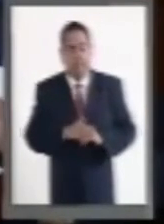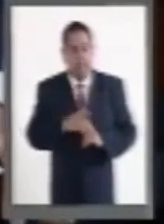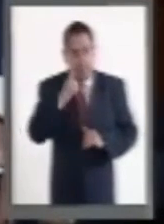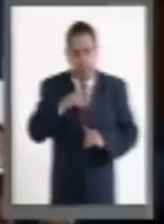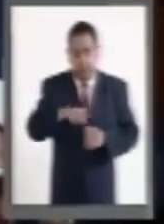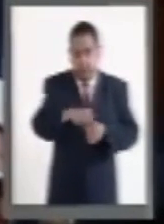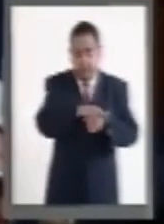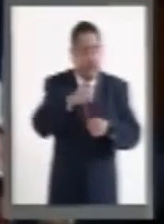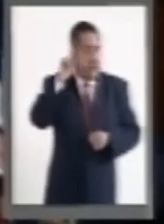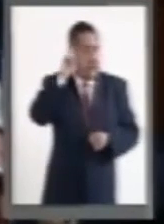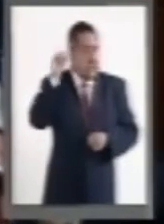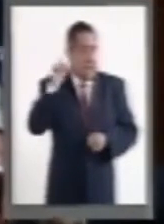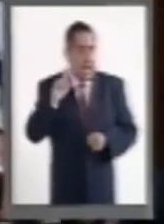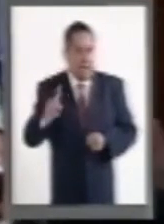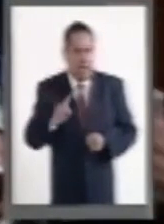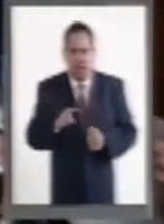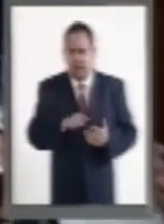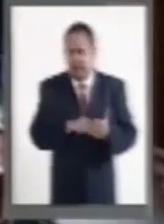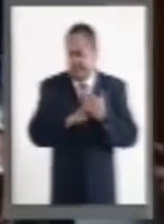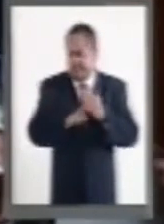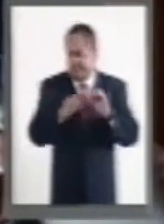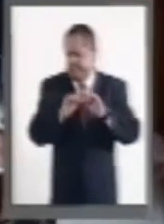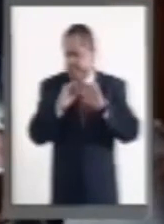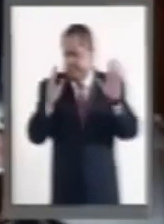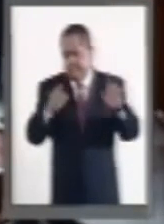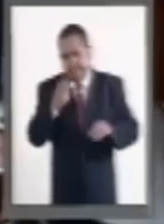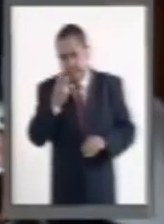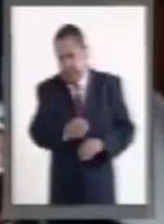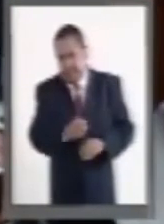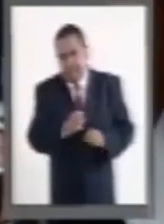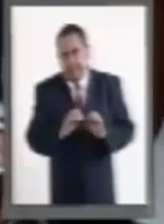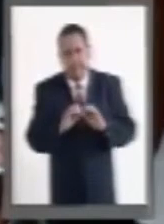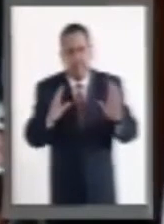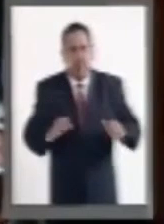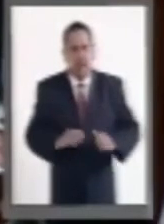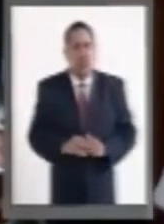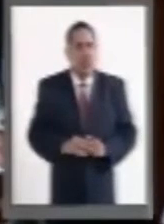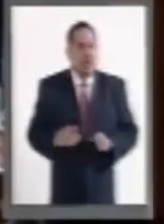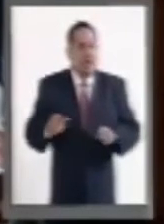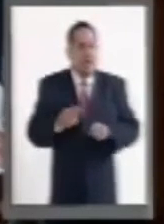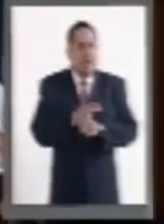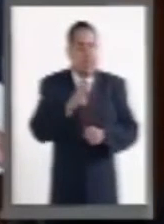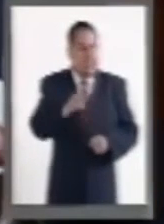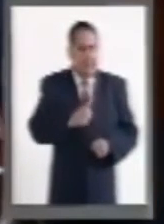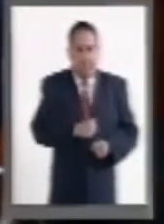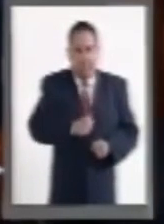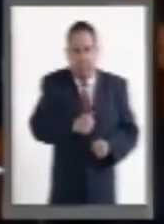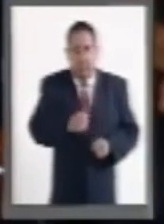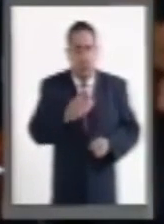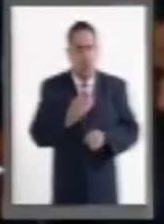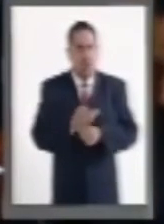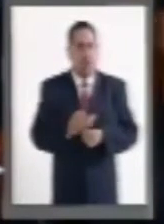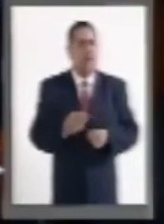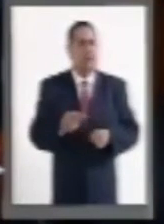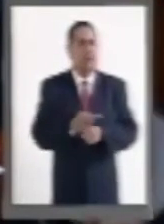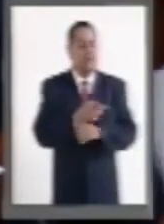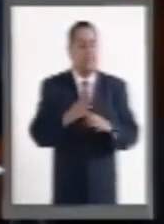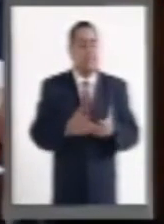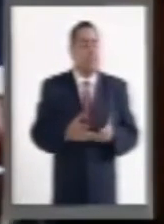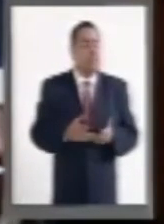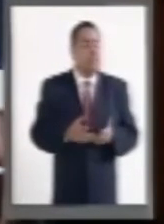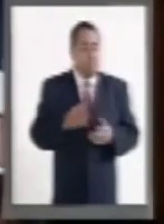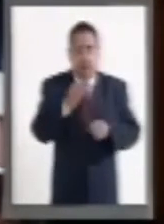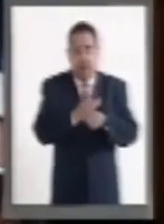Zacatecas ilustra de sobremanera esta situación, ya que tristemente se encuentra entre los